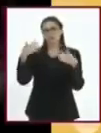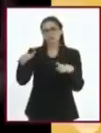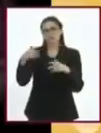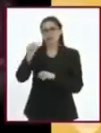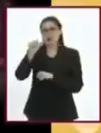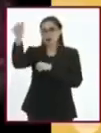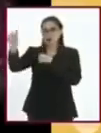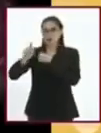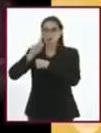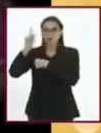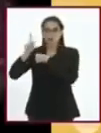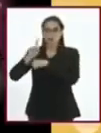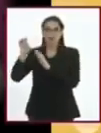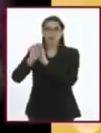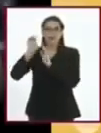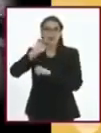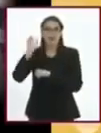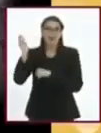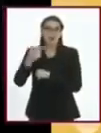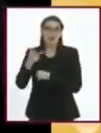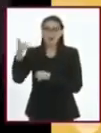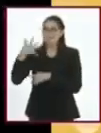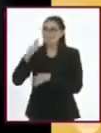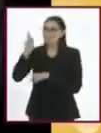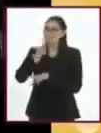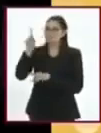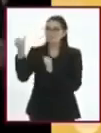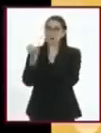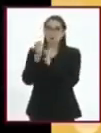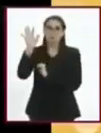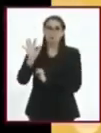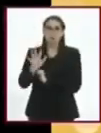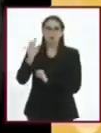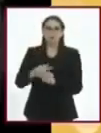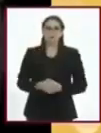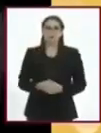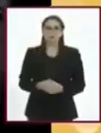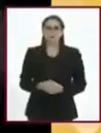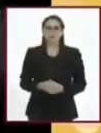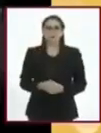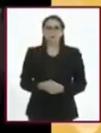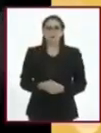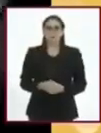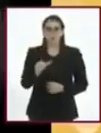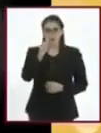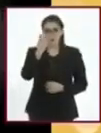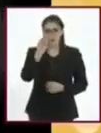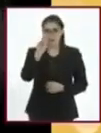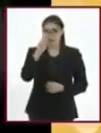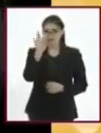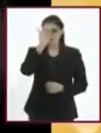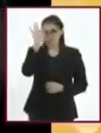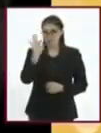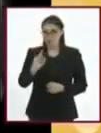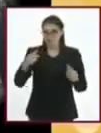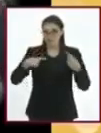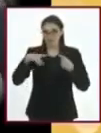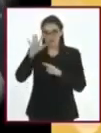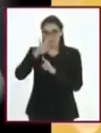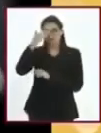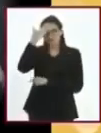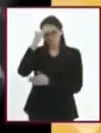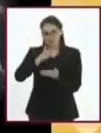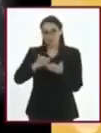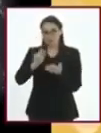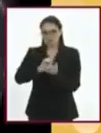países de Europa Occidental. El 98.3% de sus habitantes saben leer y escribir y solo el